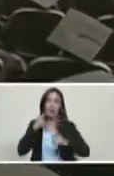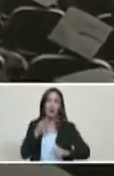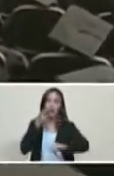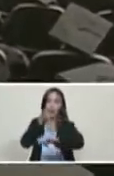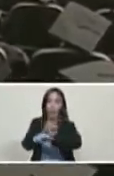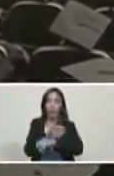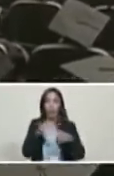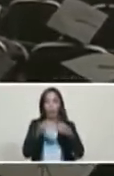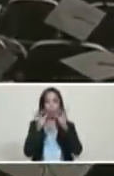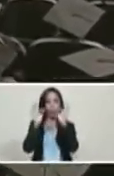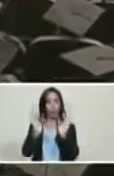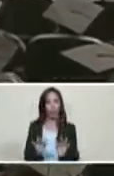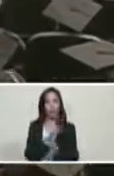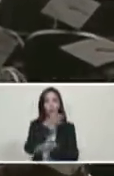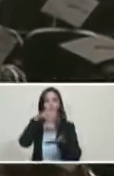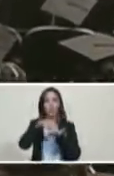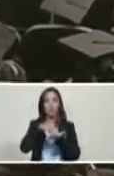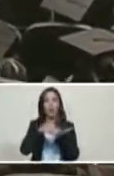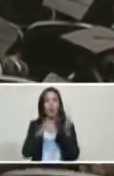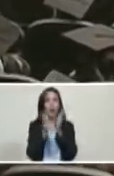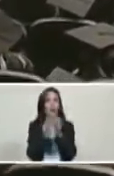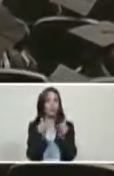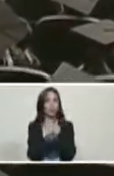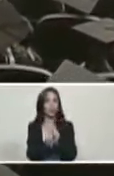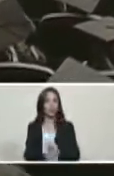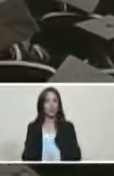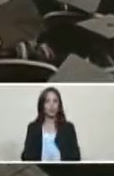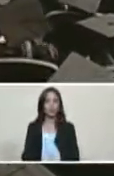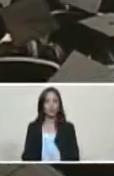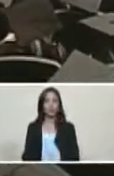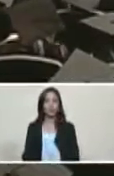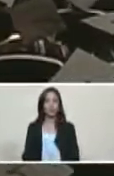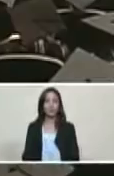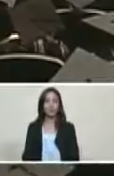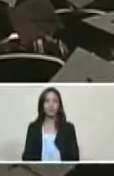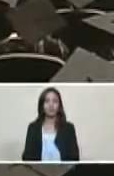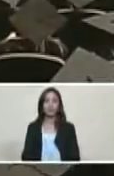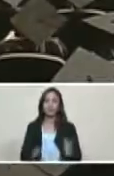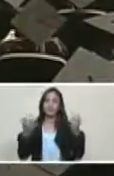de la mención física del Estado Anzoátegui.